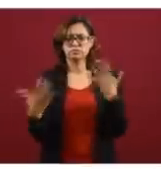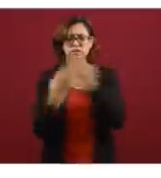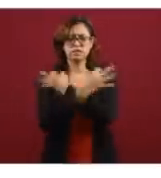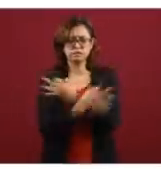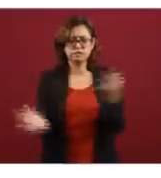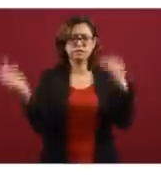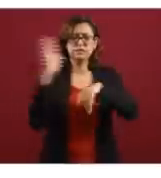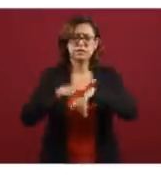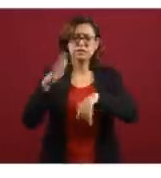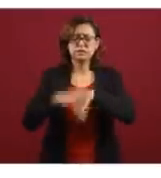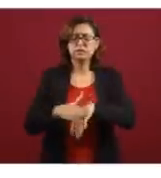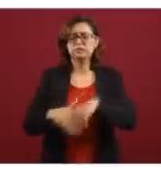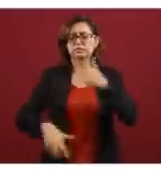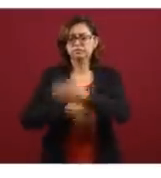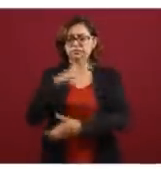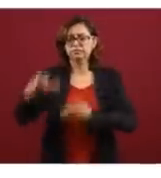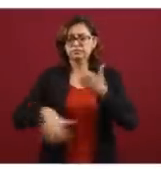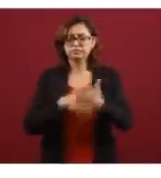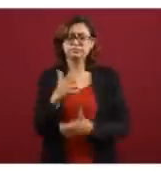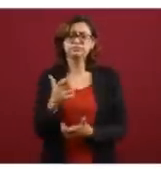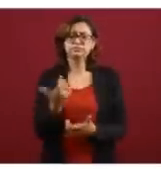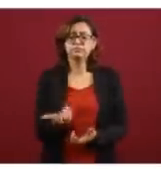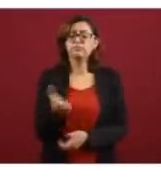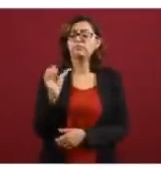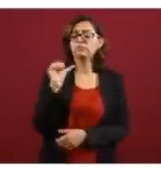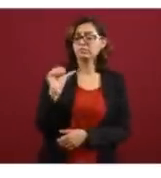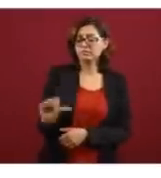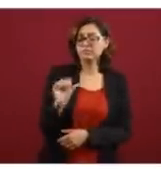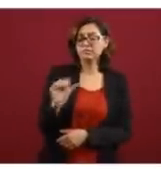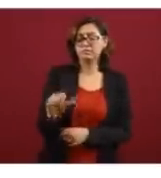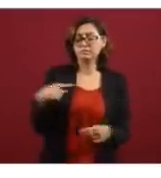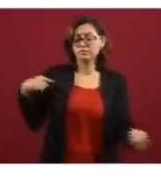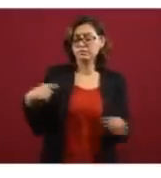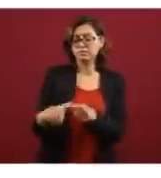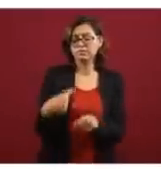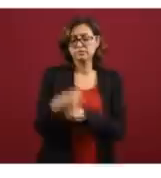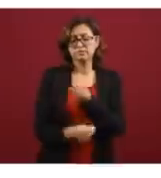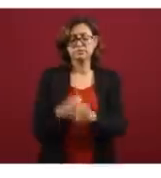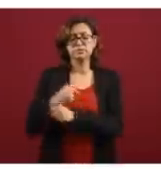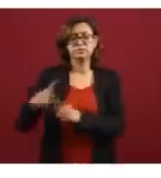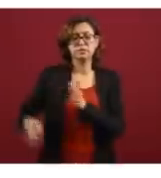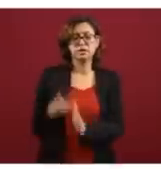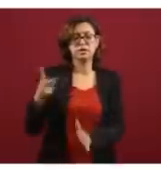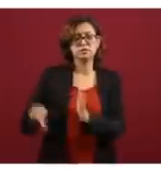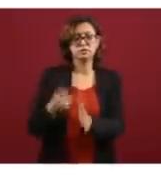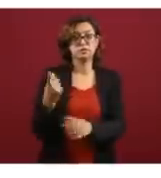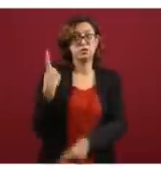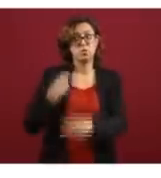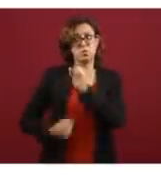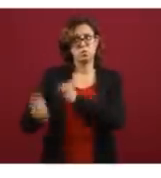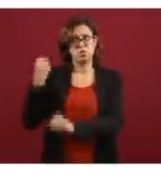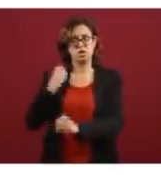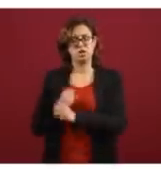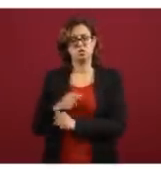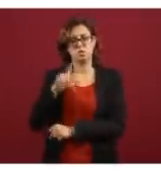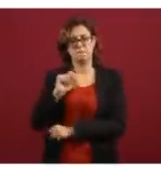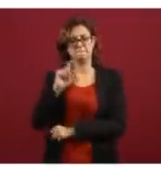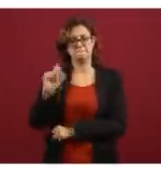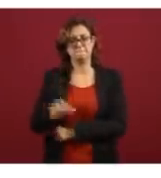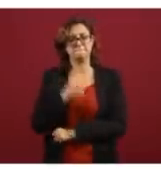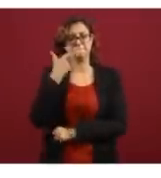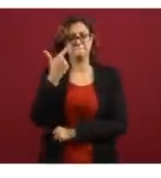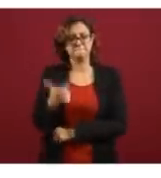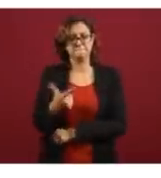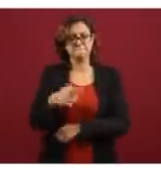declaratorias de desastre. Se han otorgado 16 en lo que va del año, comparadas con las 27 otorgadas en el